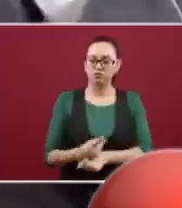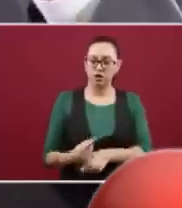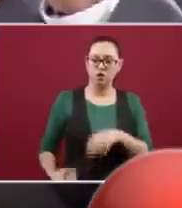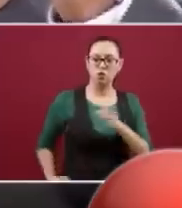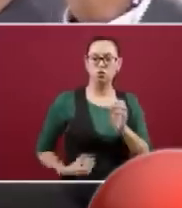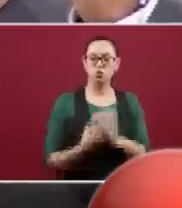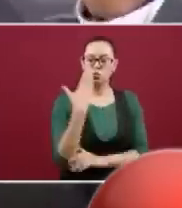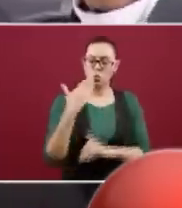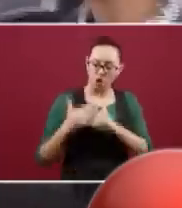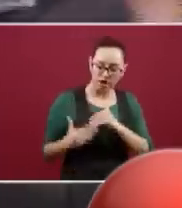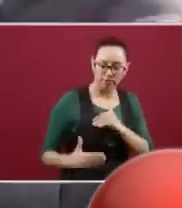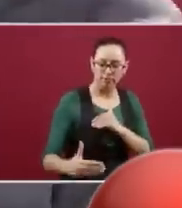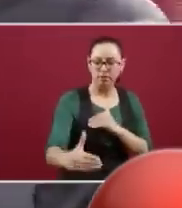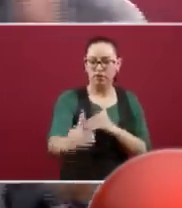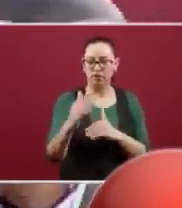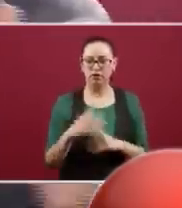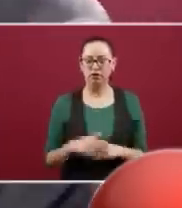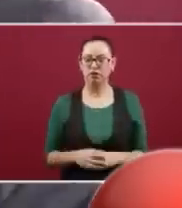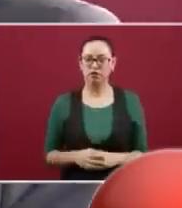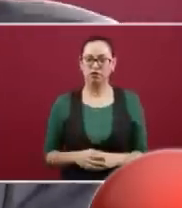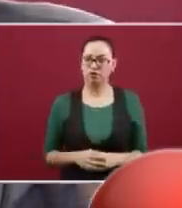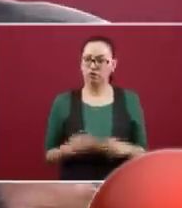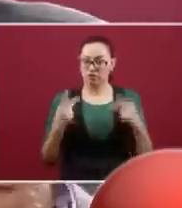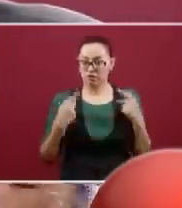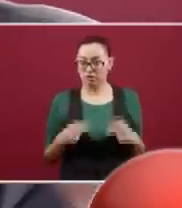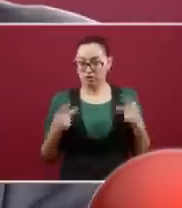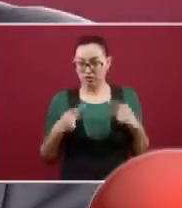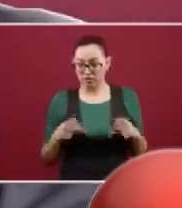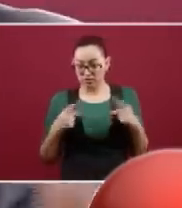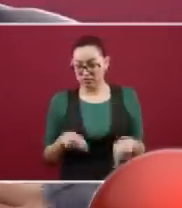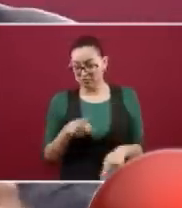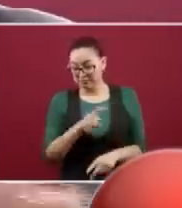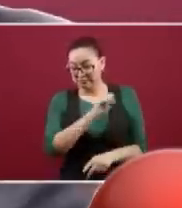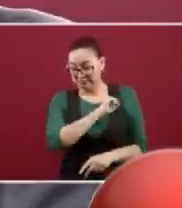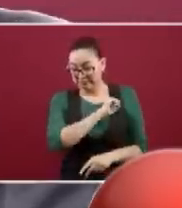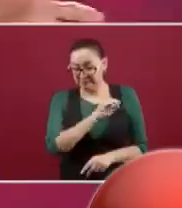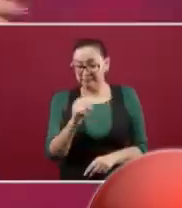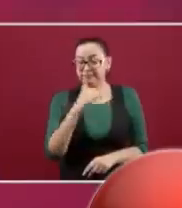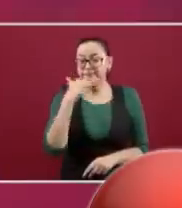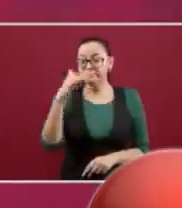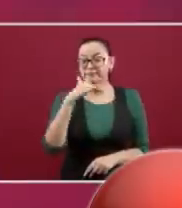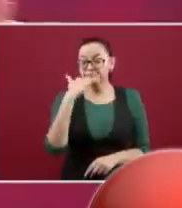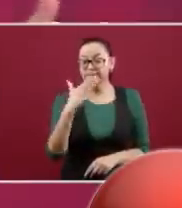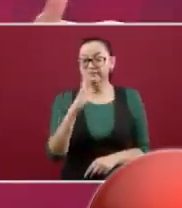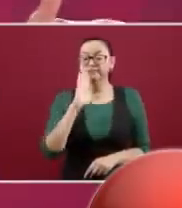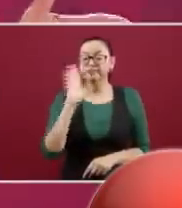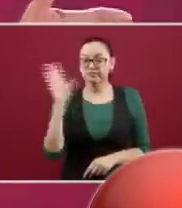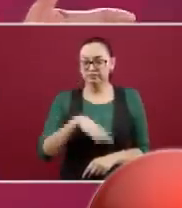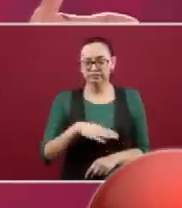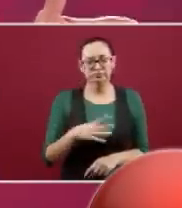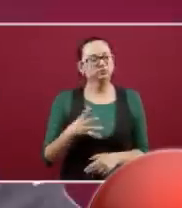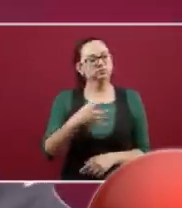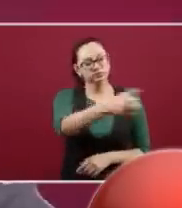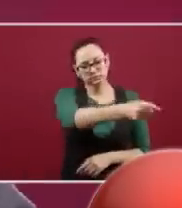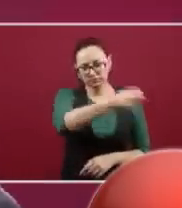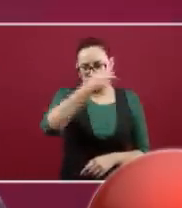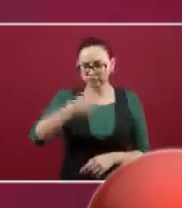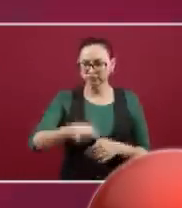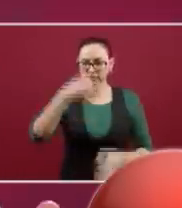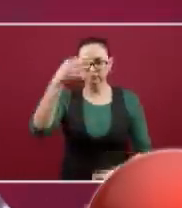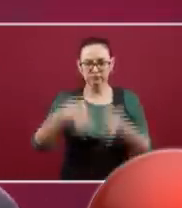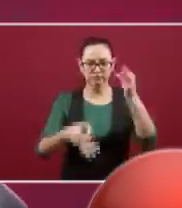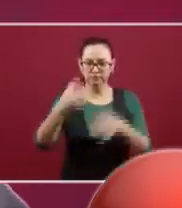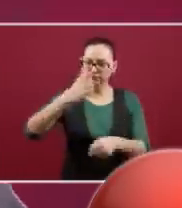etapa el que cometa un acto de corrupción sea castigado